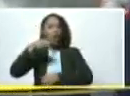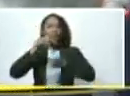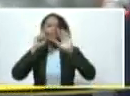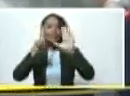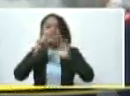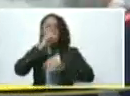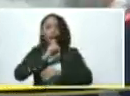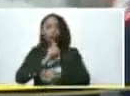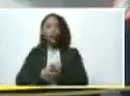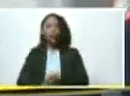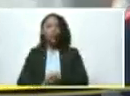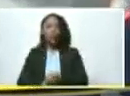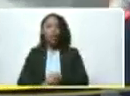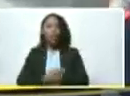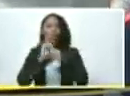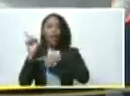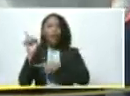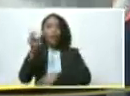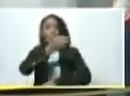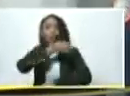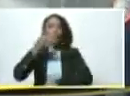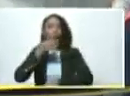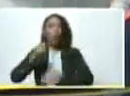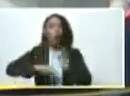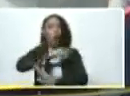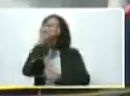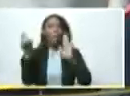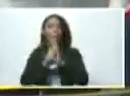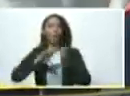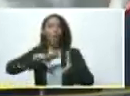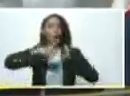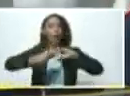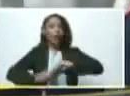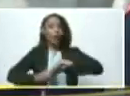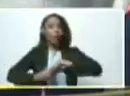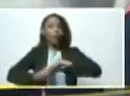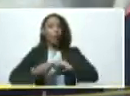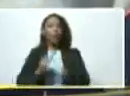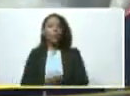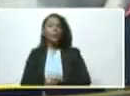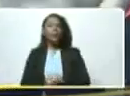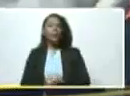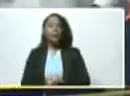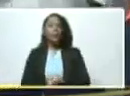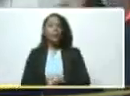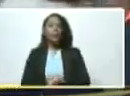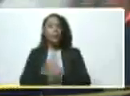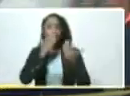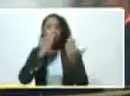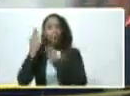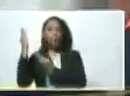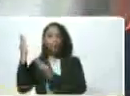6 años de éxito total de los CLAP, Comité Locales de Abastecimiento y Producción.